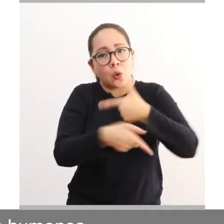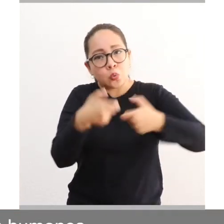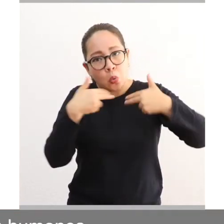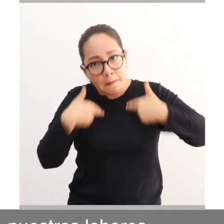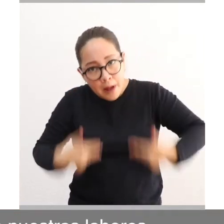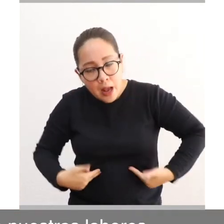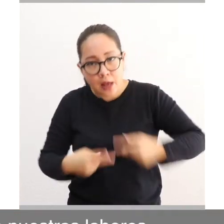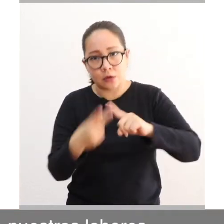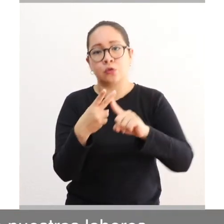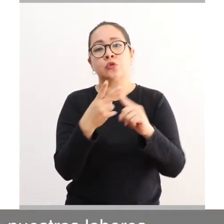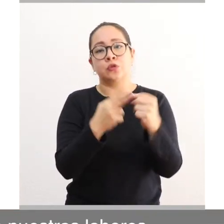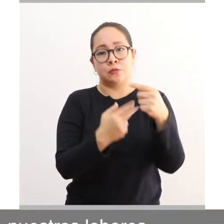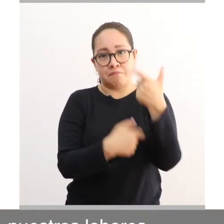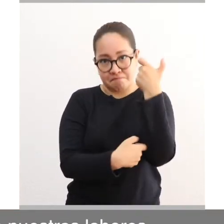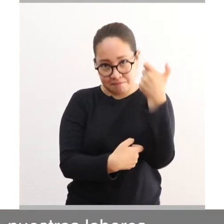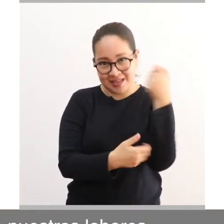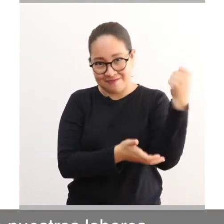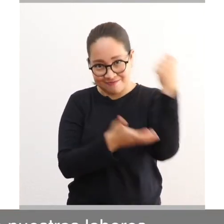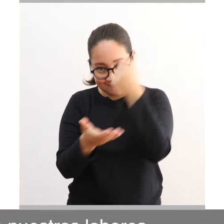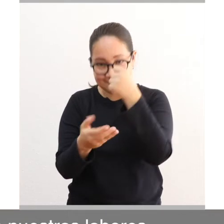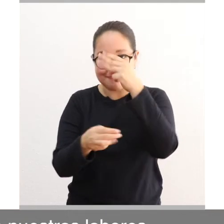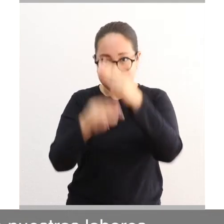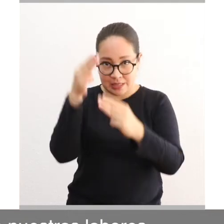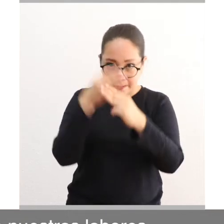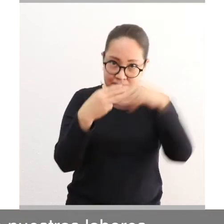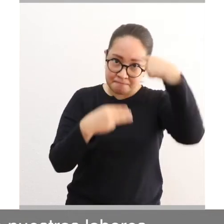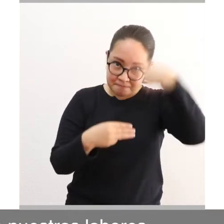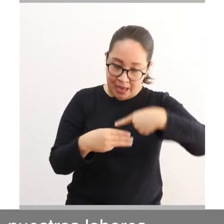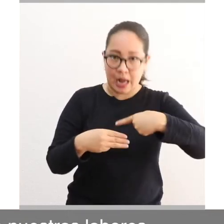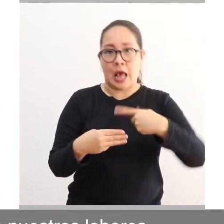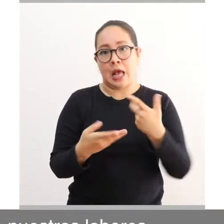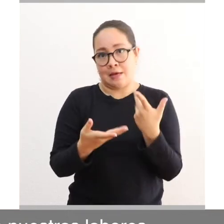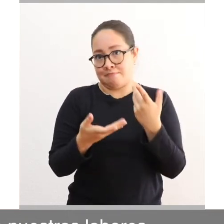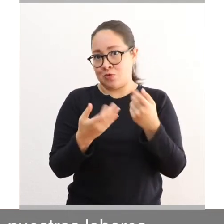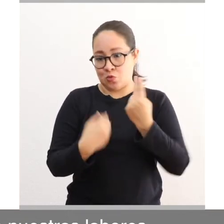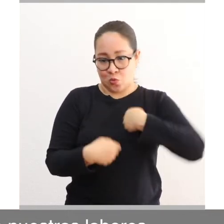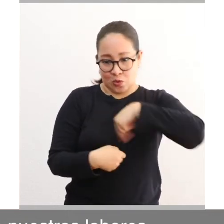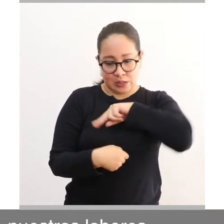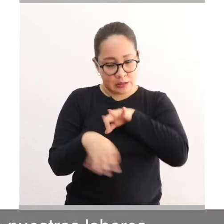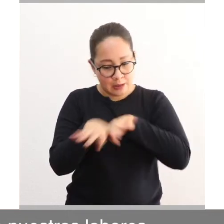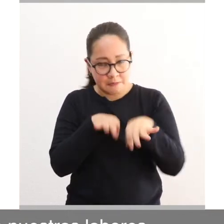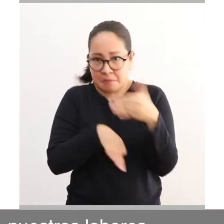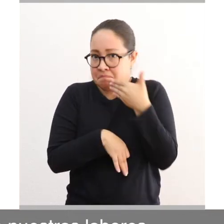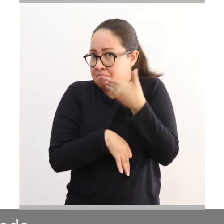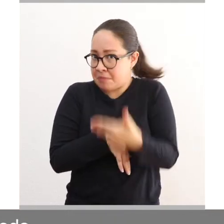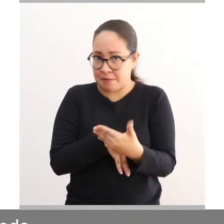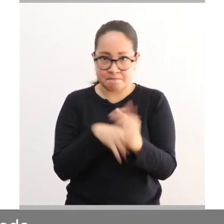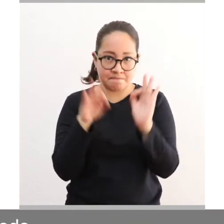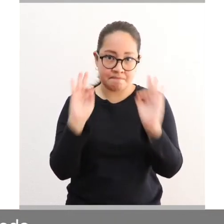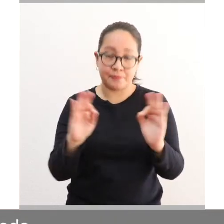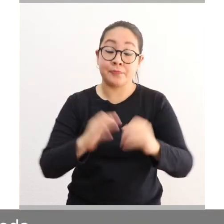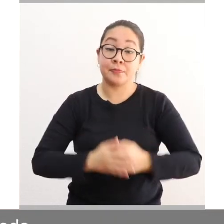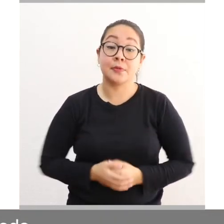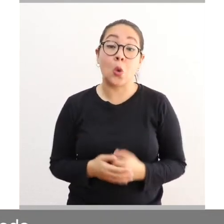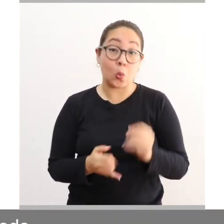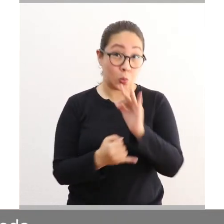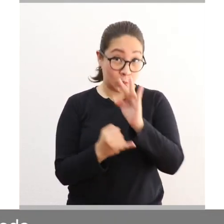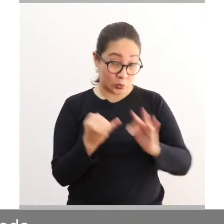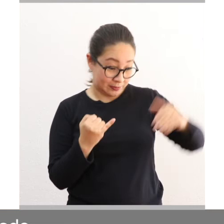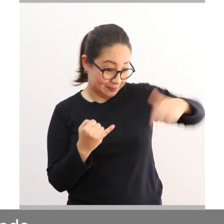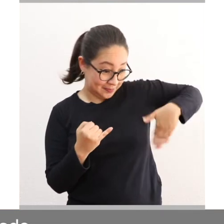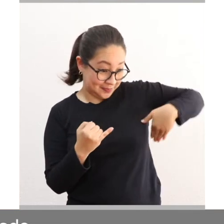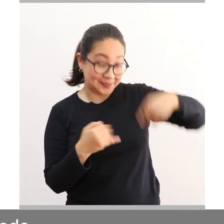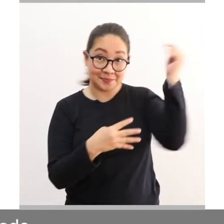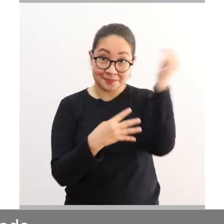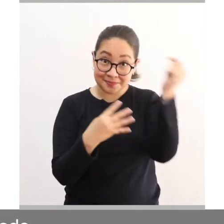recursos humanos, financieros y materiales para el buen funcionamiento de nuestras labores. Finalmente, de todo